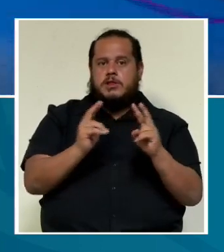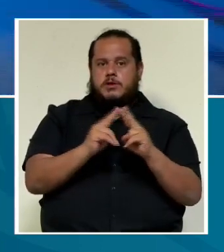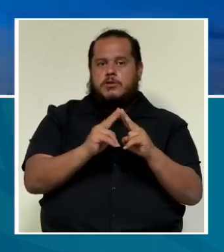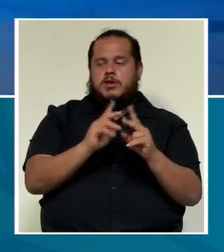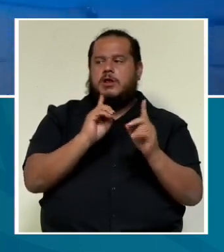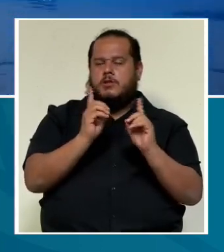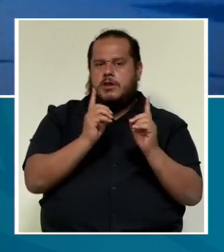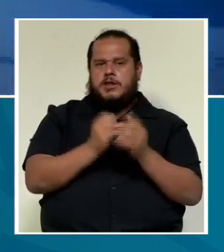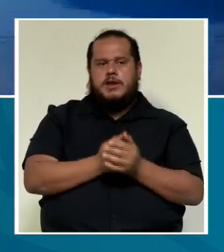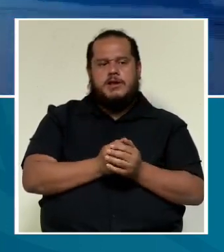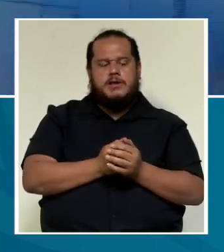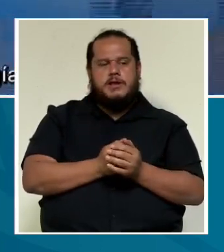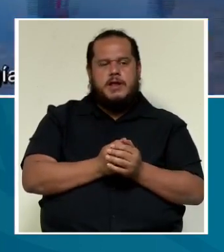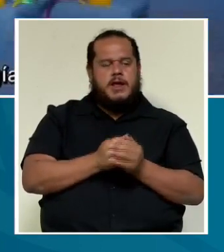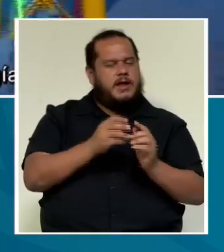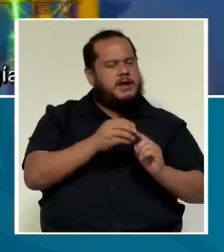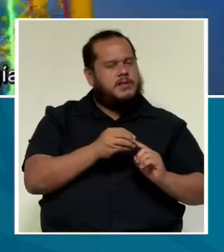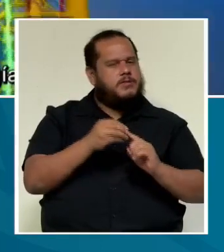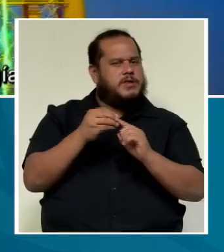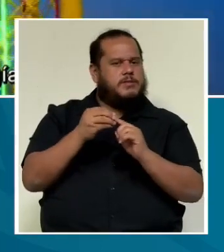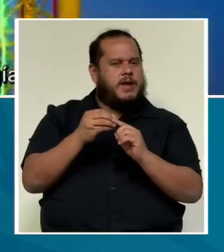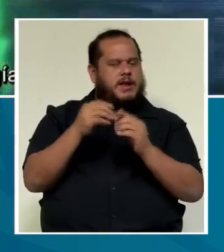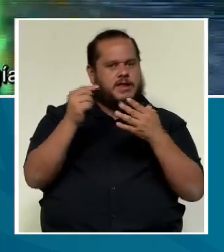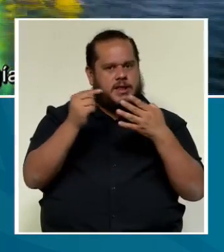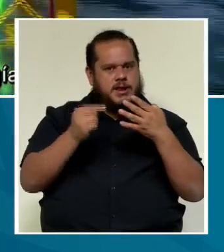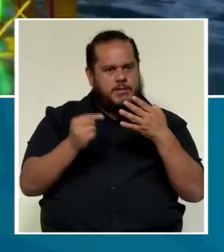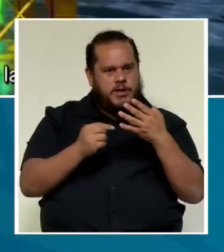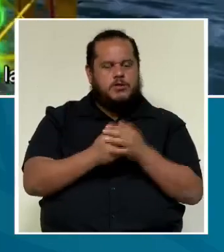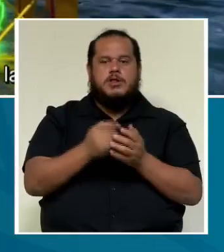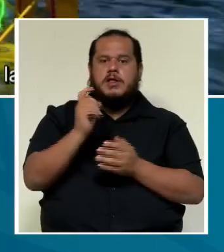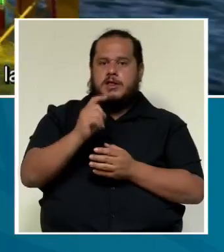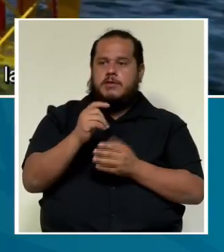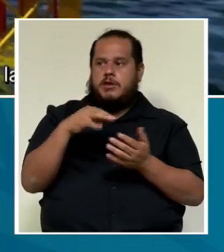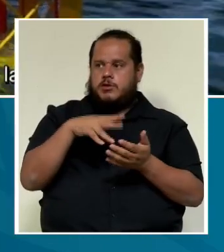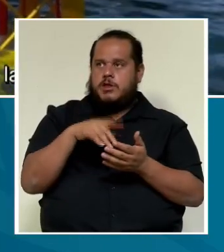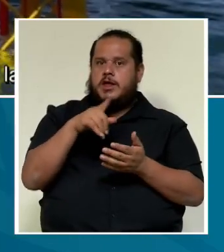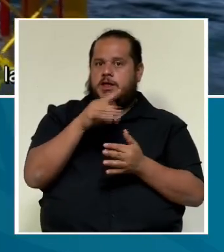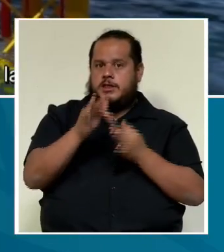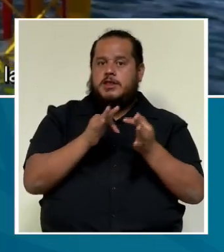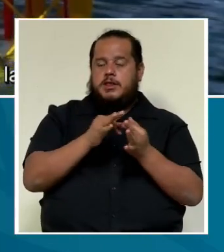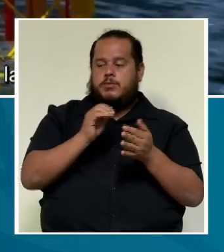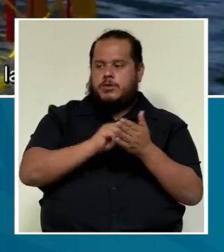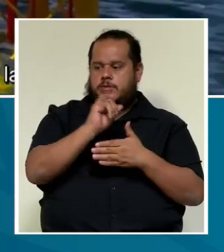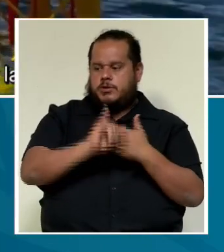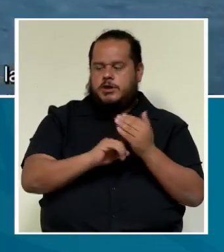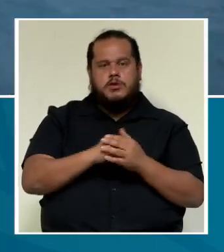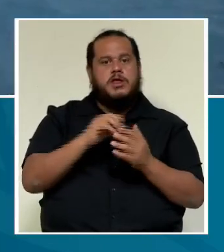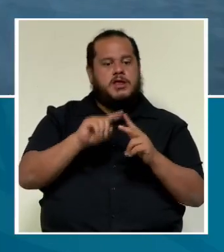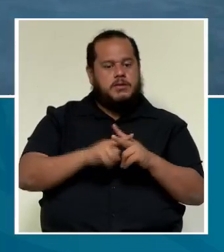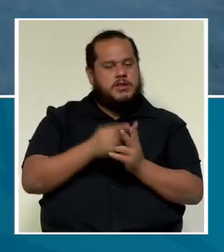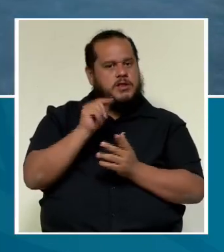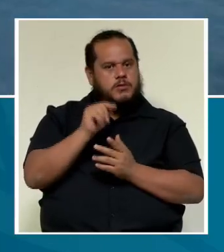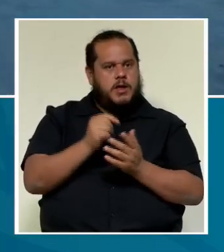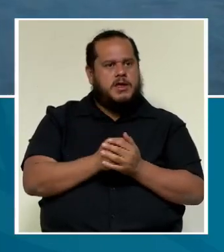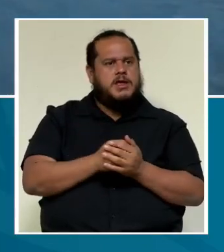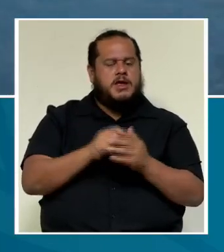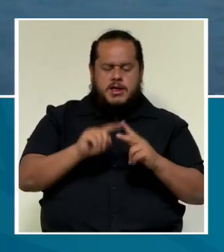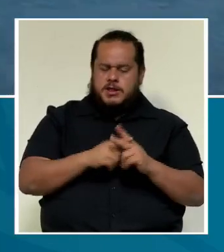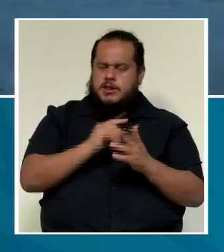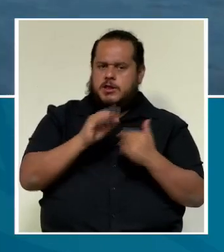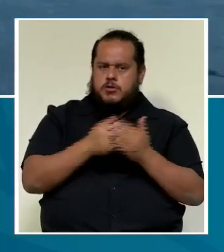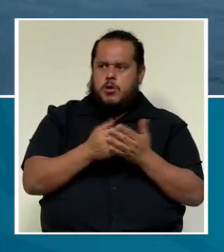¿Cuáles eran los principales elementos que se tenían que estudiar en este tipo de proyectos? Y a partir de ahí inicia toda una